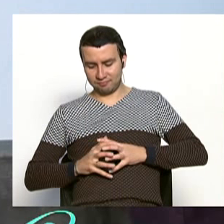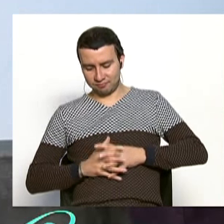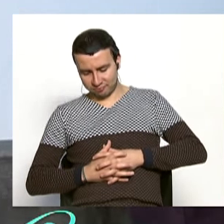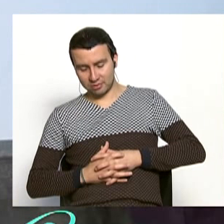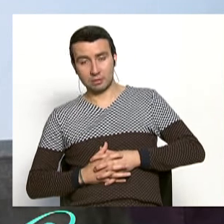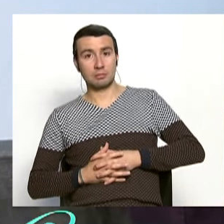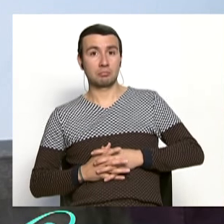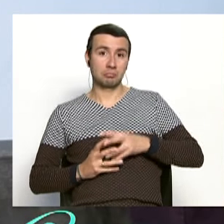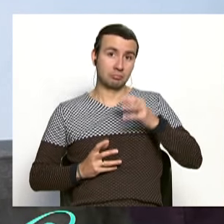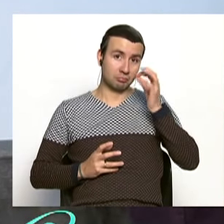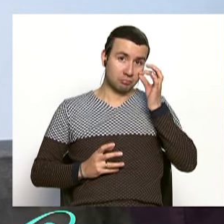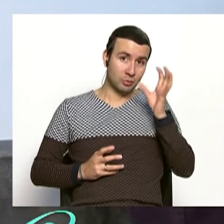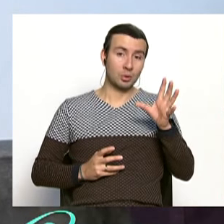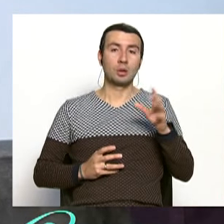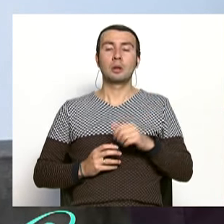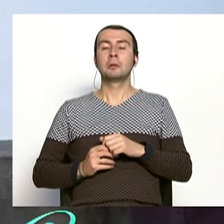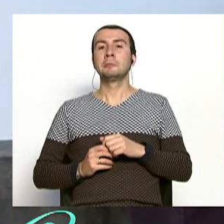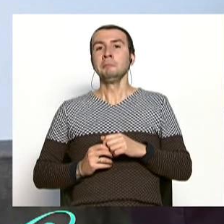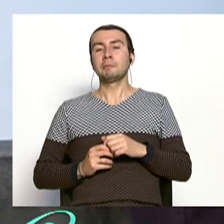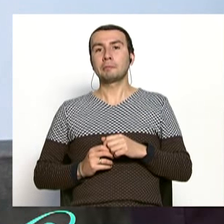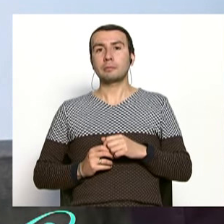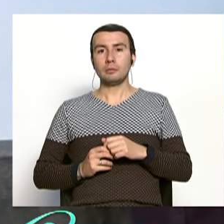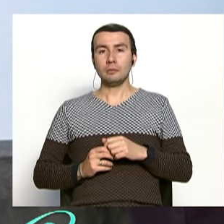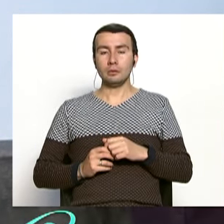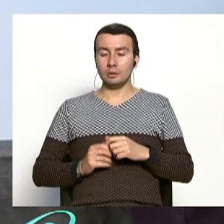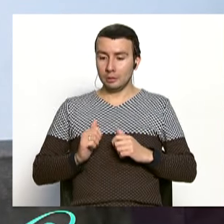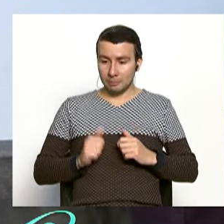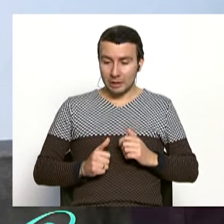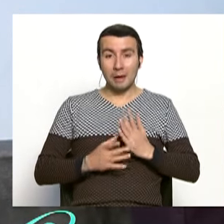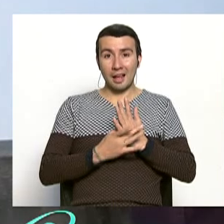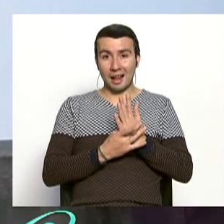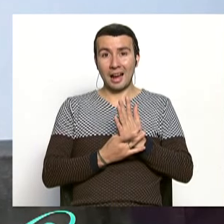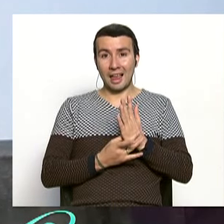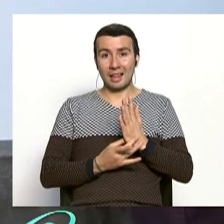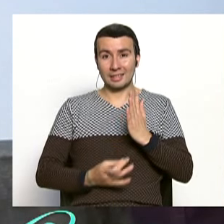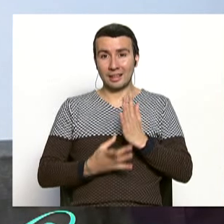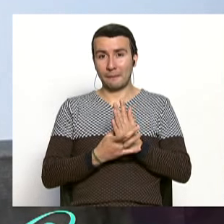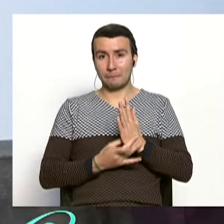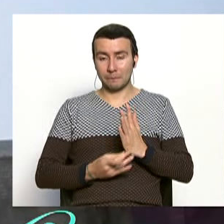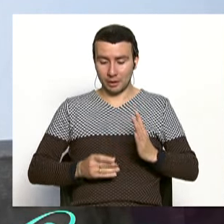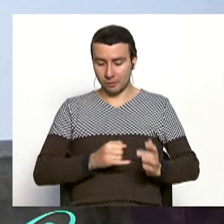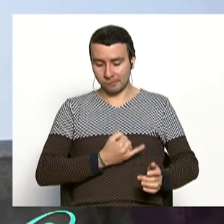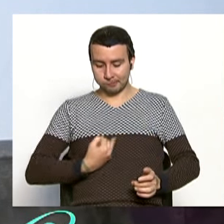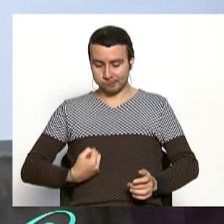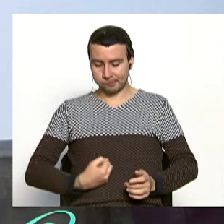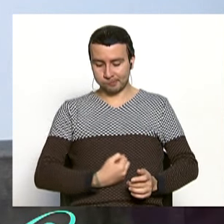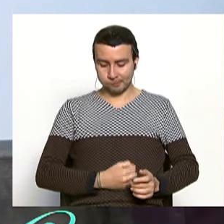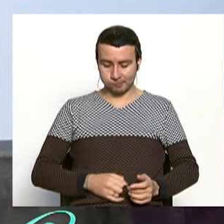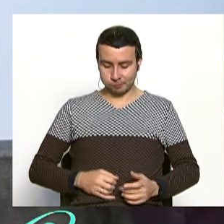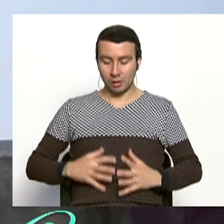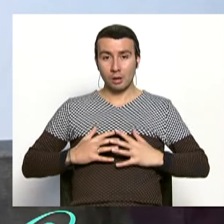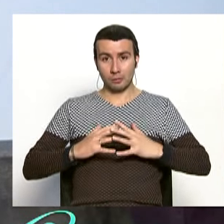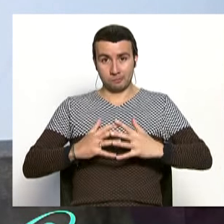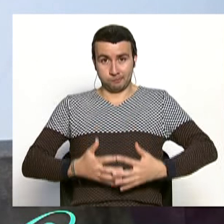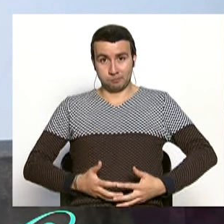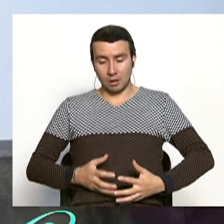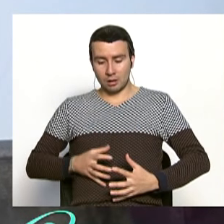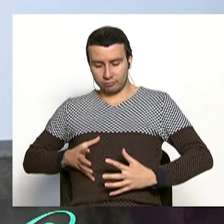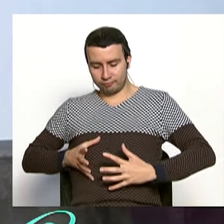adherencias entre el la misma grasa que recubra el intestino y la pared abdominal es